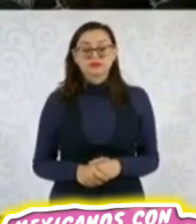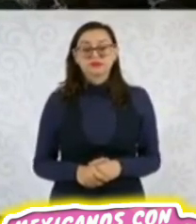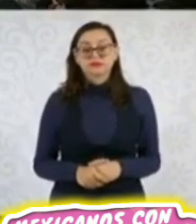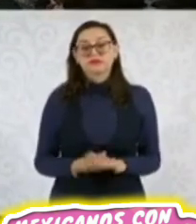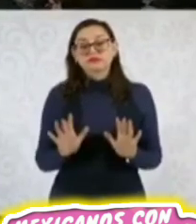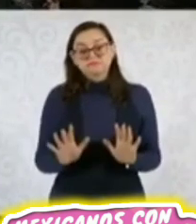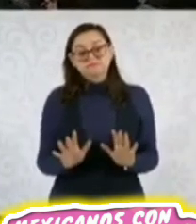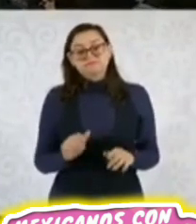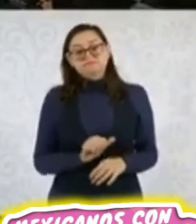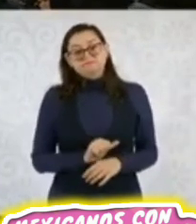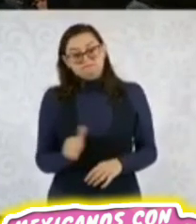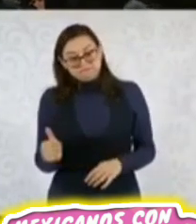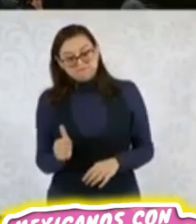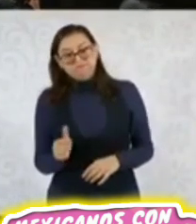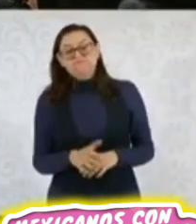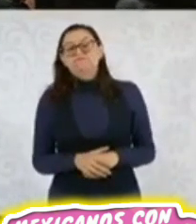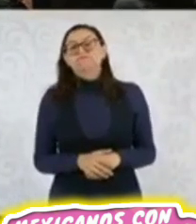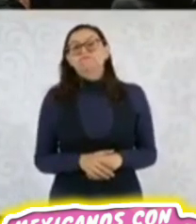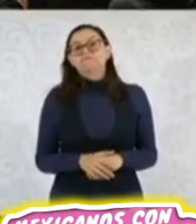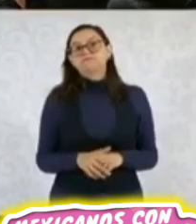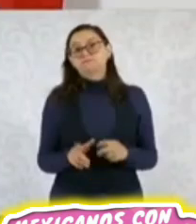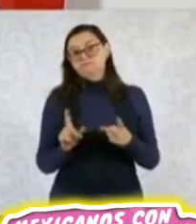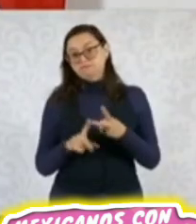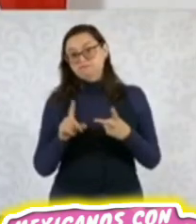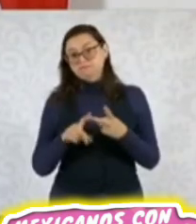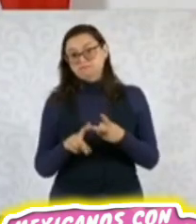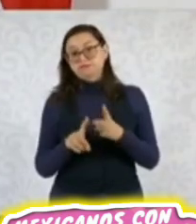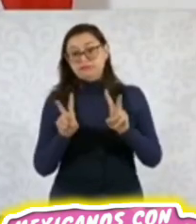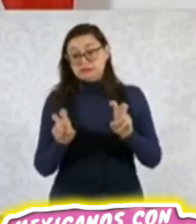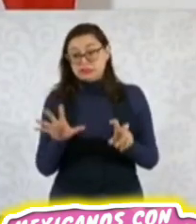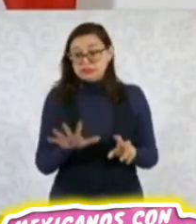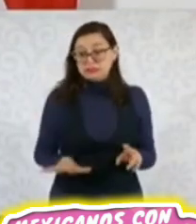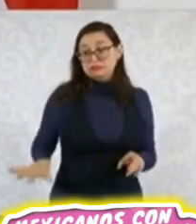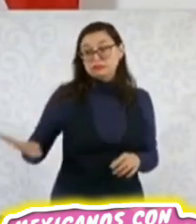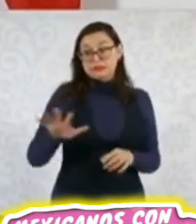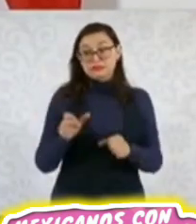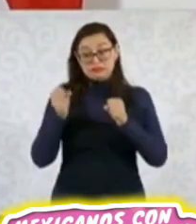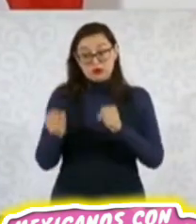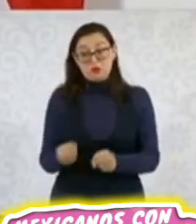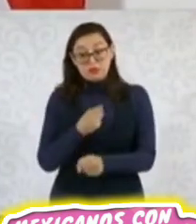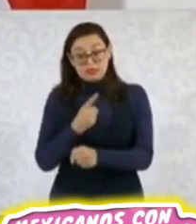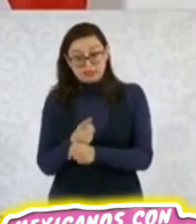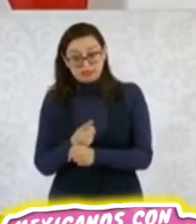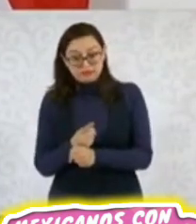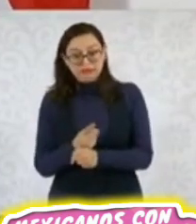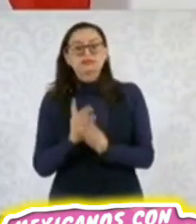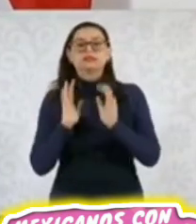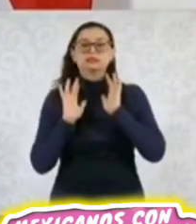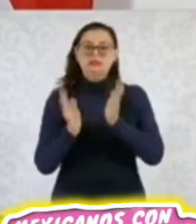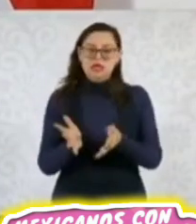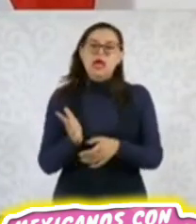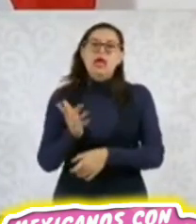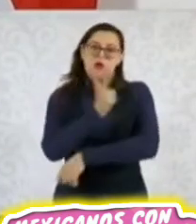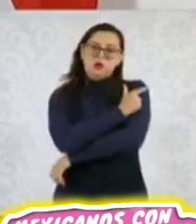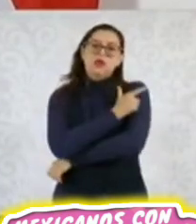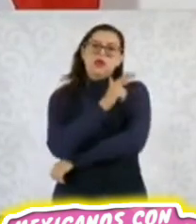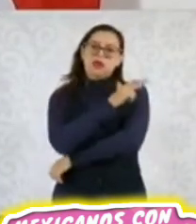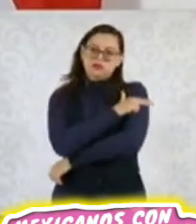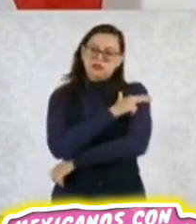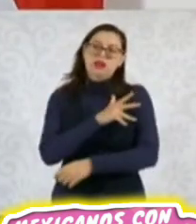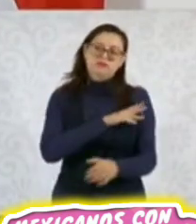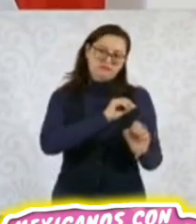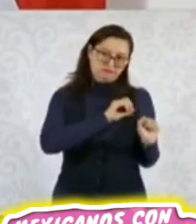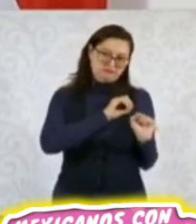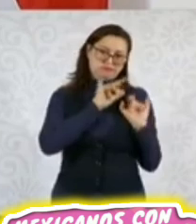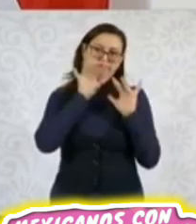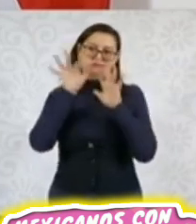Por otro lado, pues es la seguridad, que ya había tenido problemas y que ahí pues hay varios cuarteles de la Guardia Nacional que se construyeron,